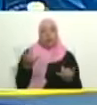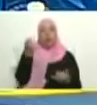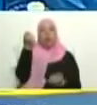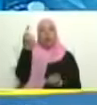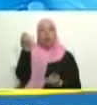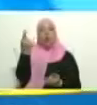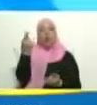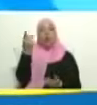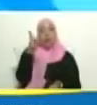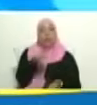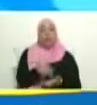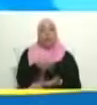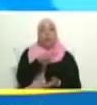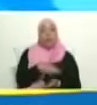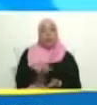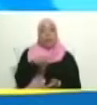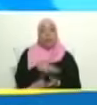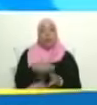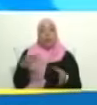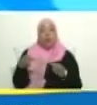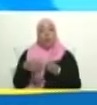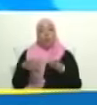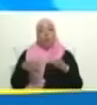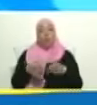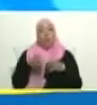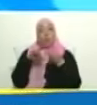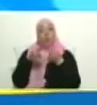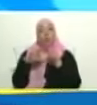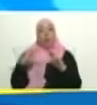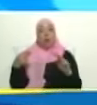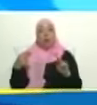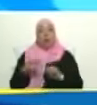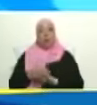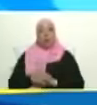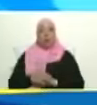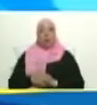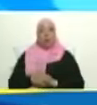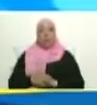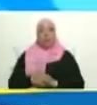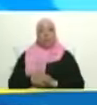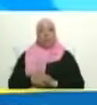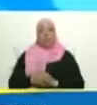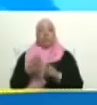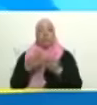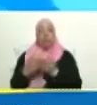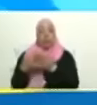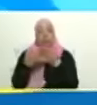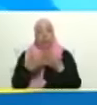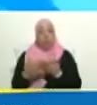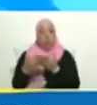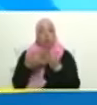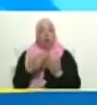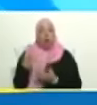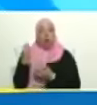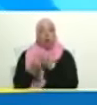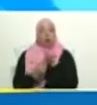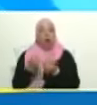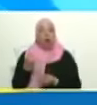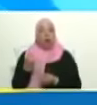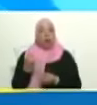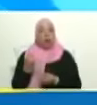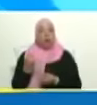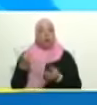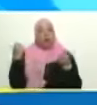11 vértices de la gran misión Cuadrantes de Paz que deben ser estudiados por los mandos para